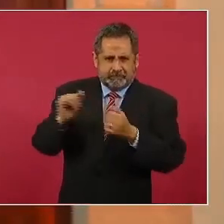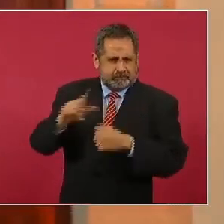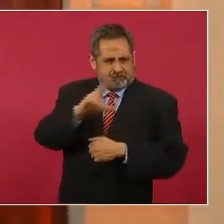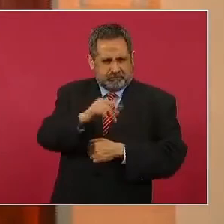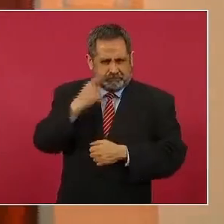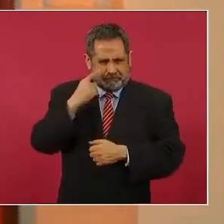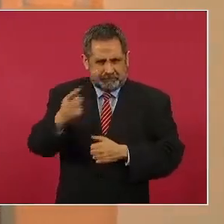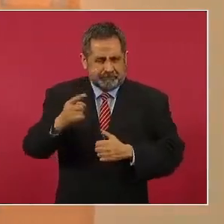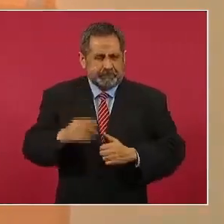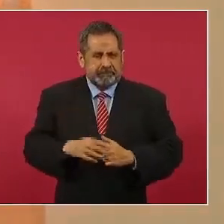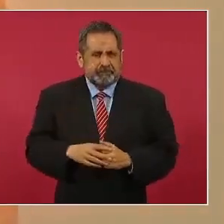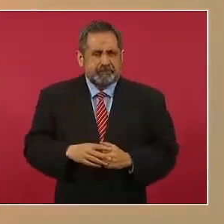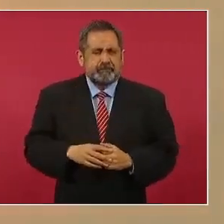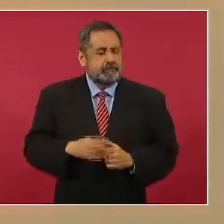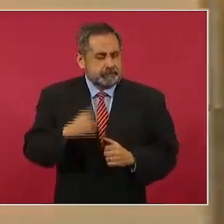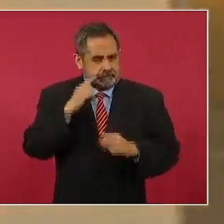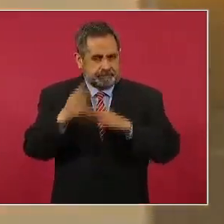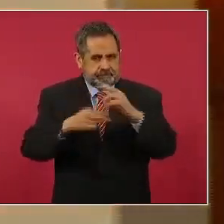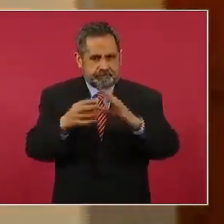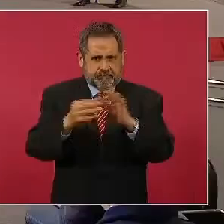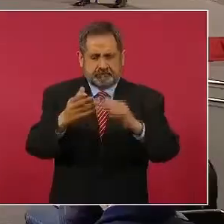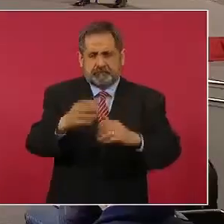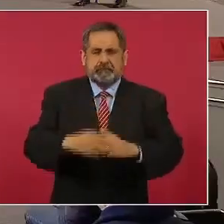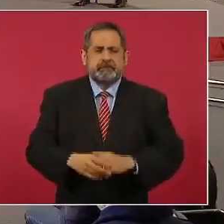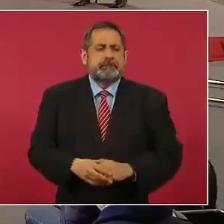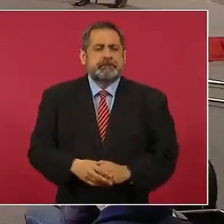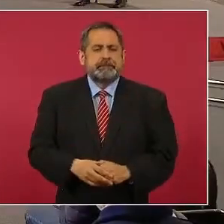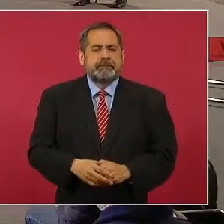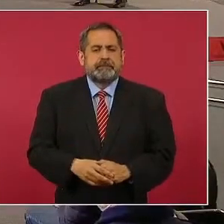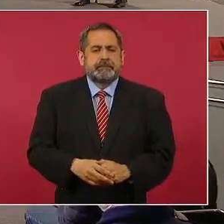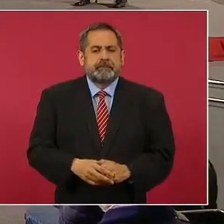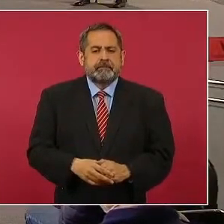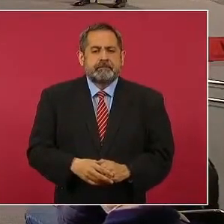no en relación a esto. Le damos a la siguiente, por favor.